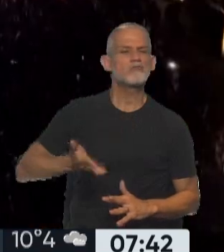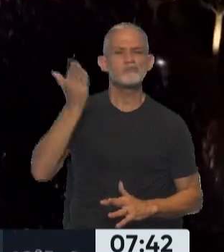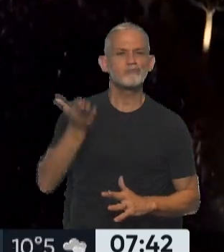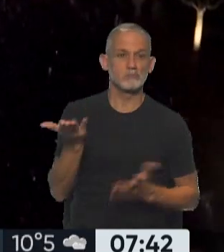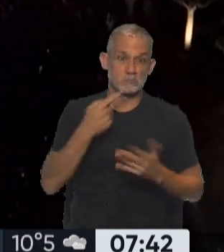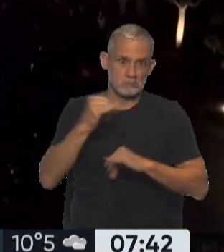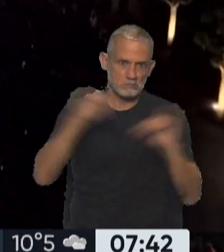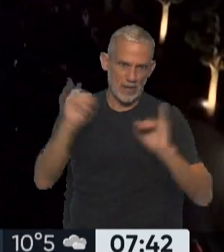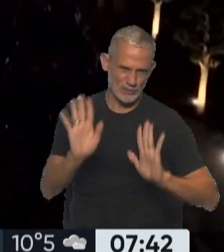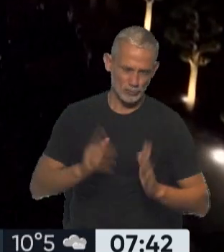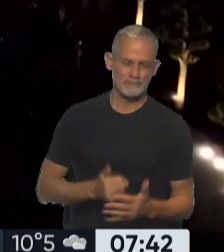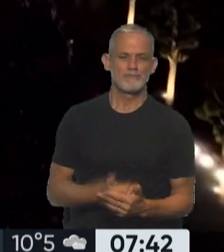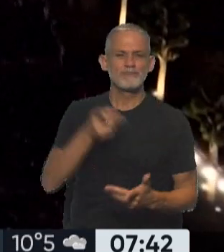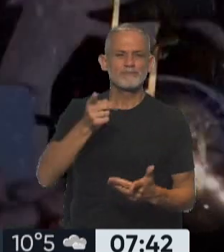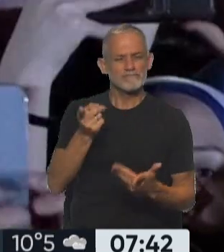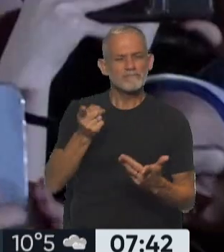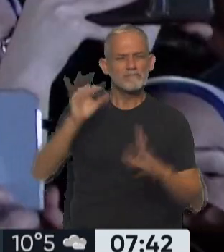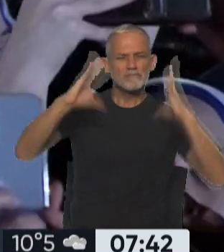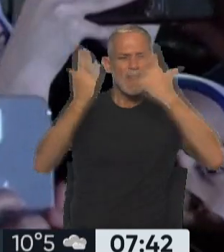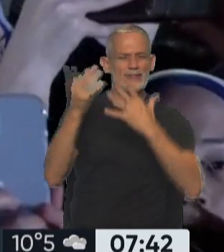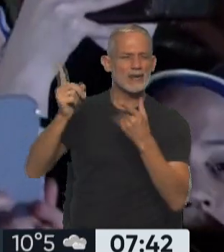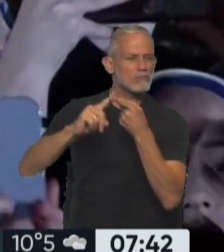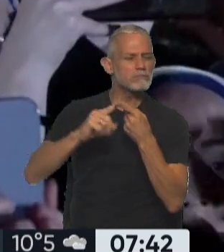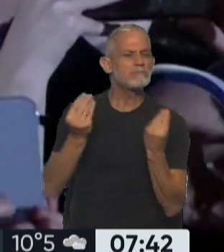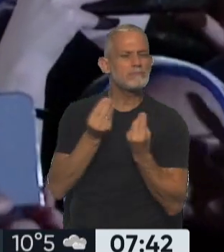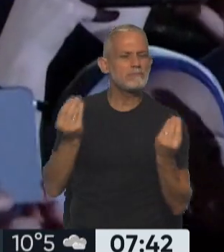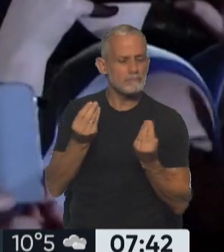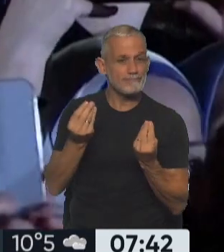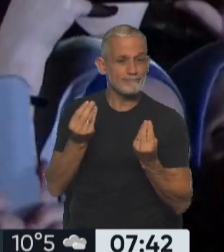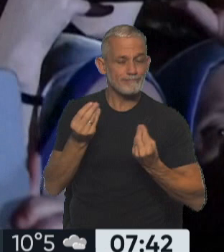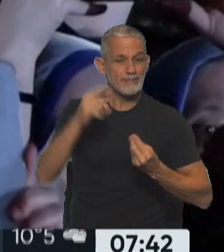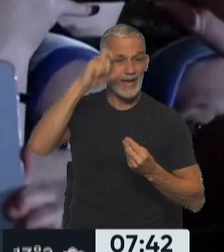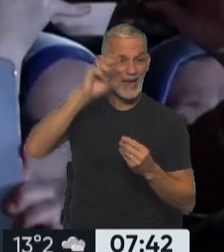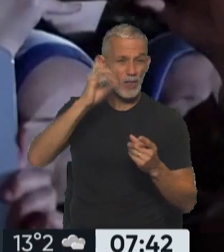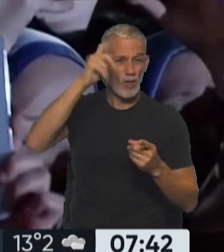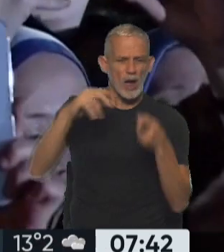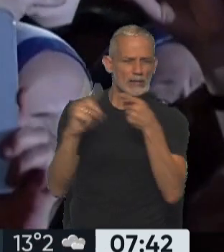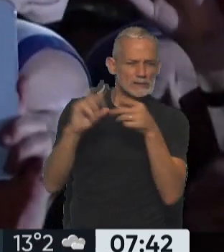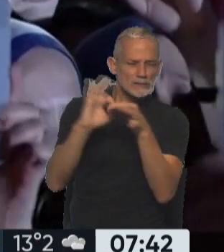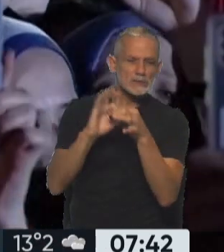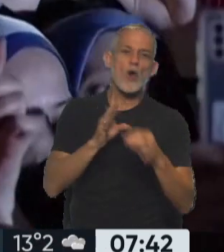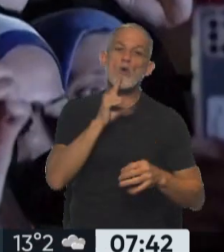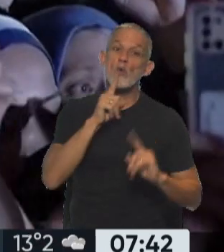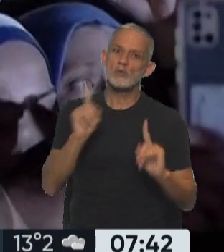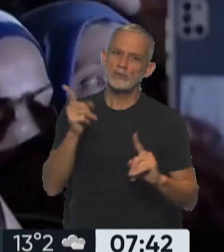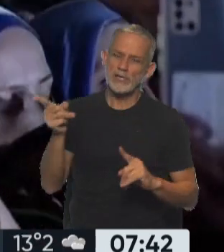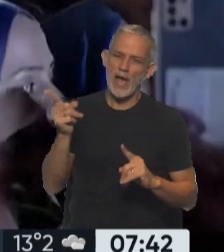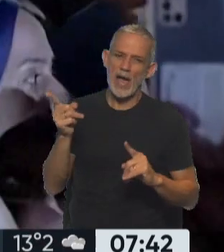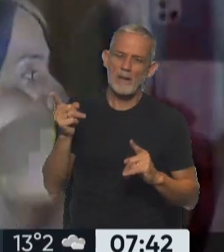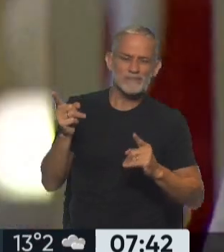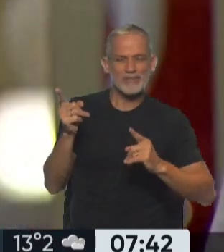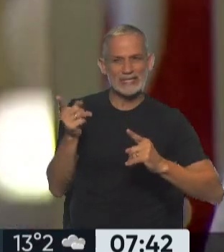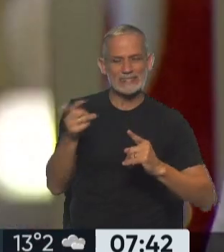Y en un contexto internacional, hay que decir que un aliado de Rusia, podemos decirlo, no,